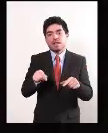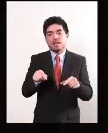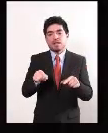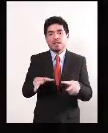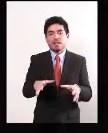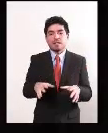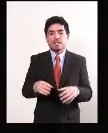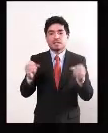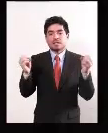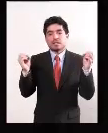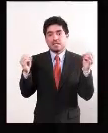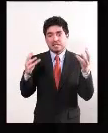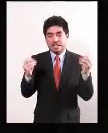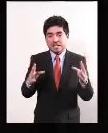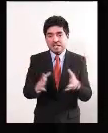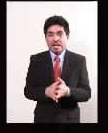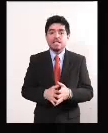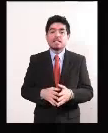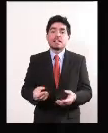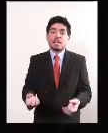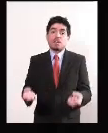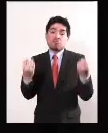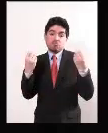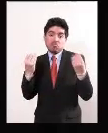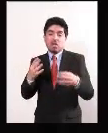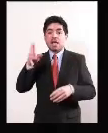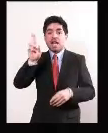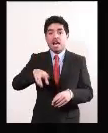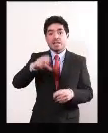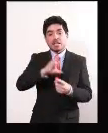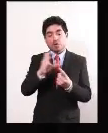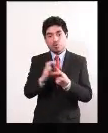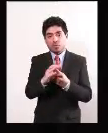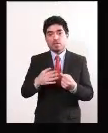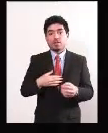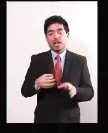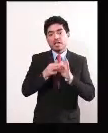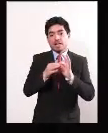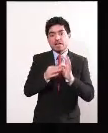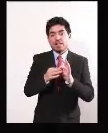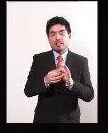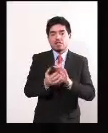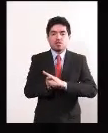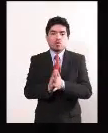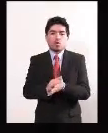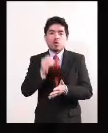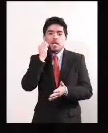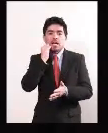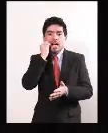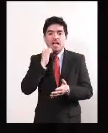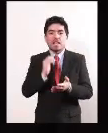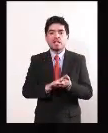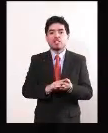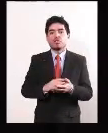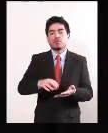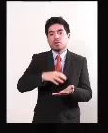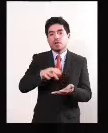grandes enseñanzas que nos dan desde la arte y las culturas. También quiero agradecer todo el cariño que le ha dado a la